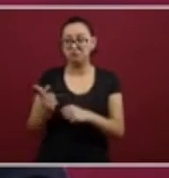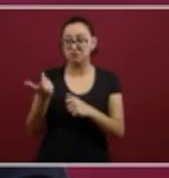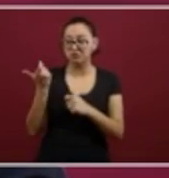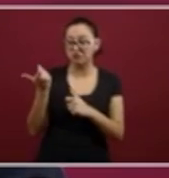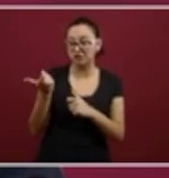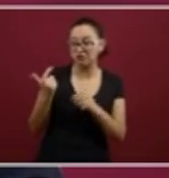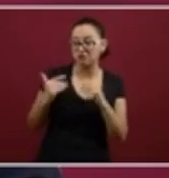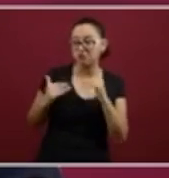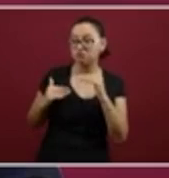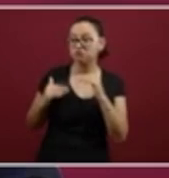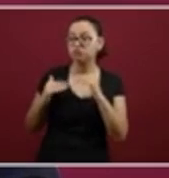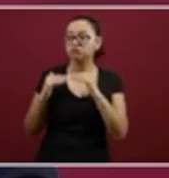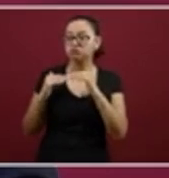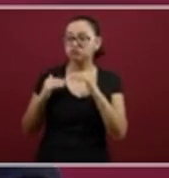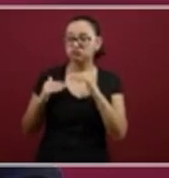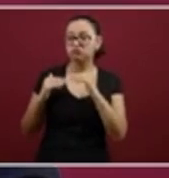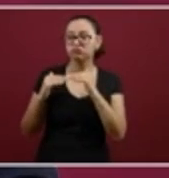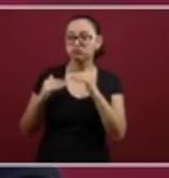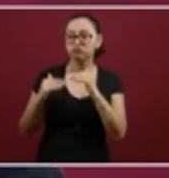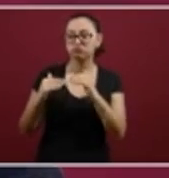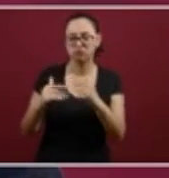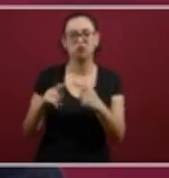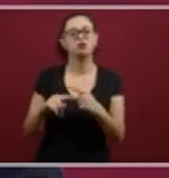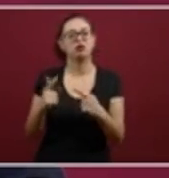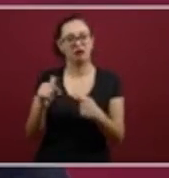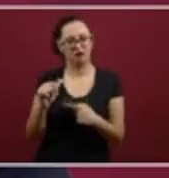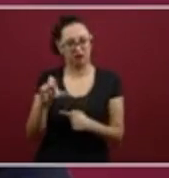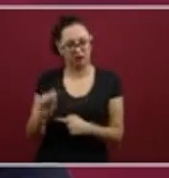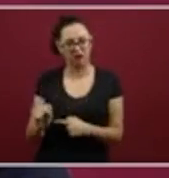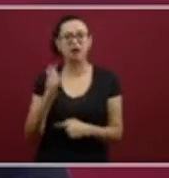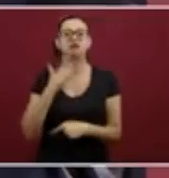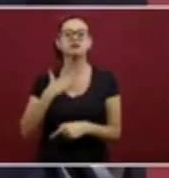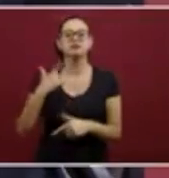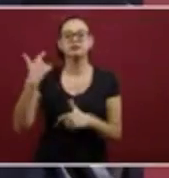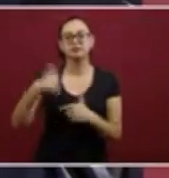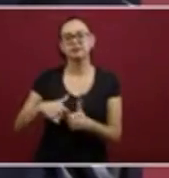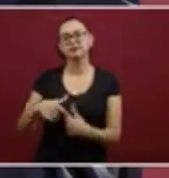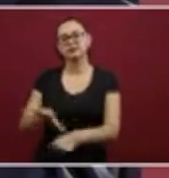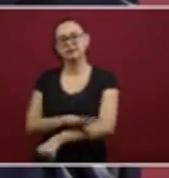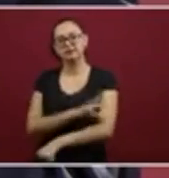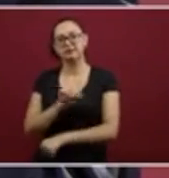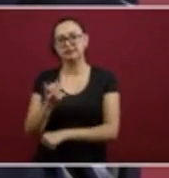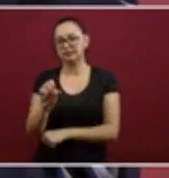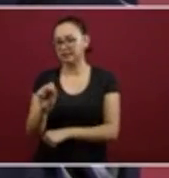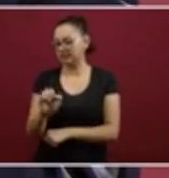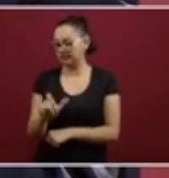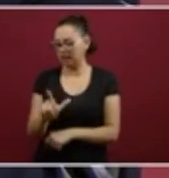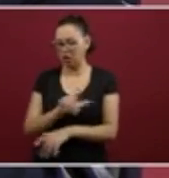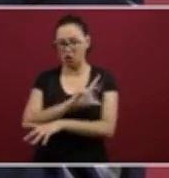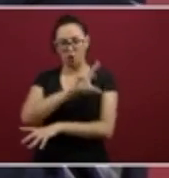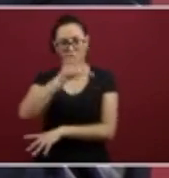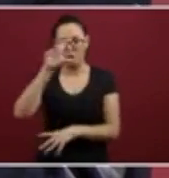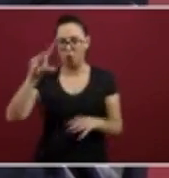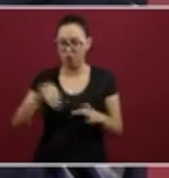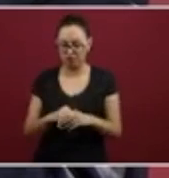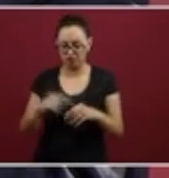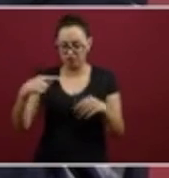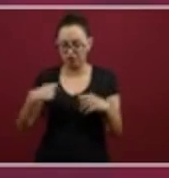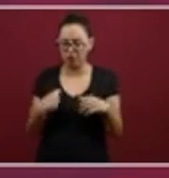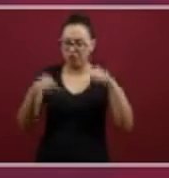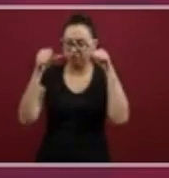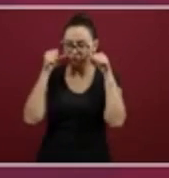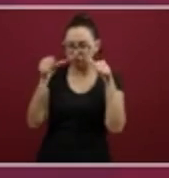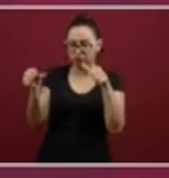al consumidor, en gas, en energía eléctrica, en gasolinas, en diésel. Sí, estoy pendiente